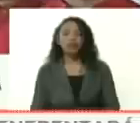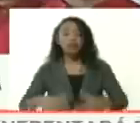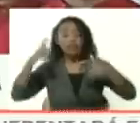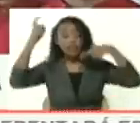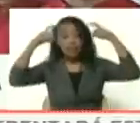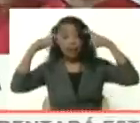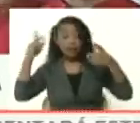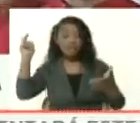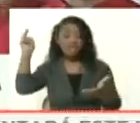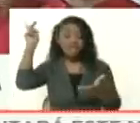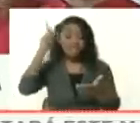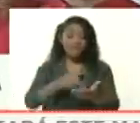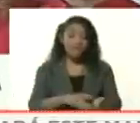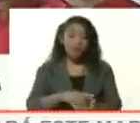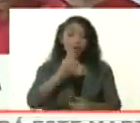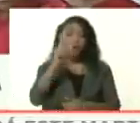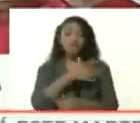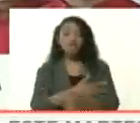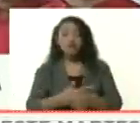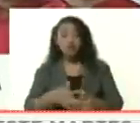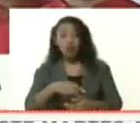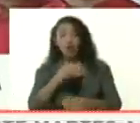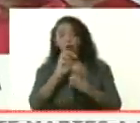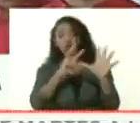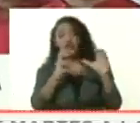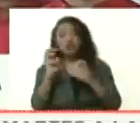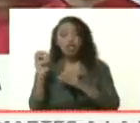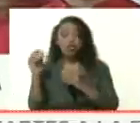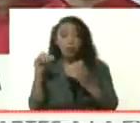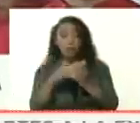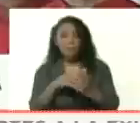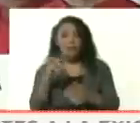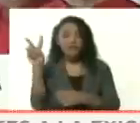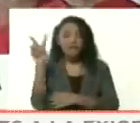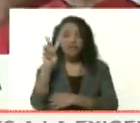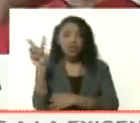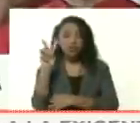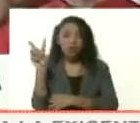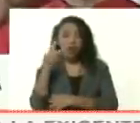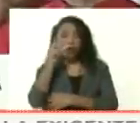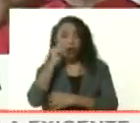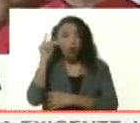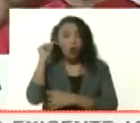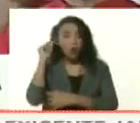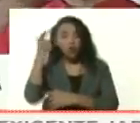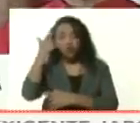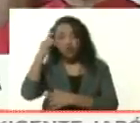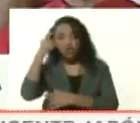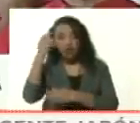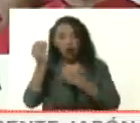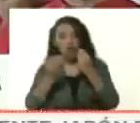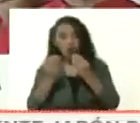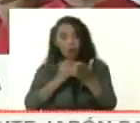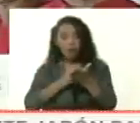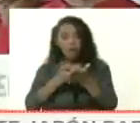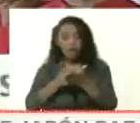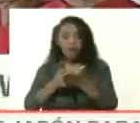aquí, 1.800.000 venezolanos no sabían leer y escribir, con todo el petróleo del